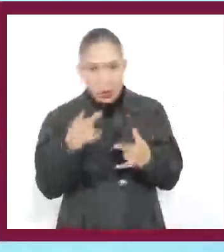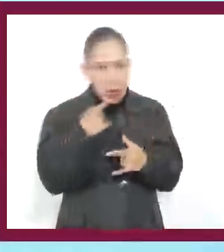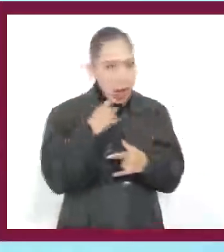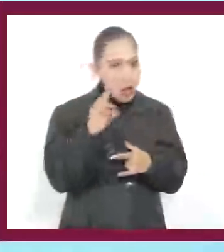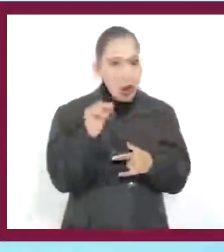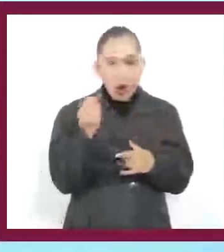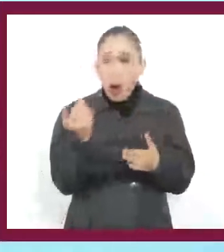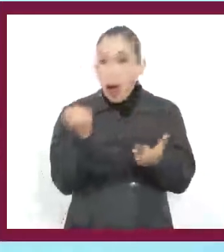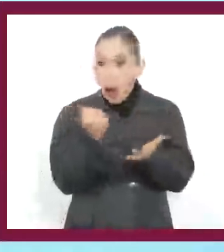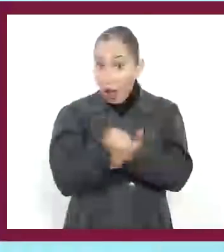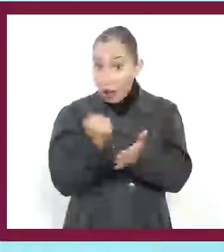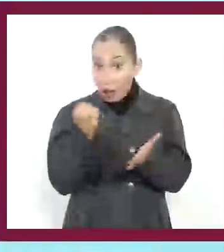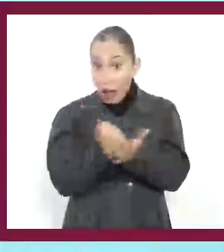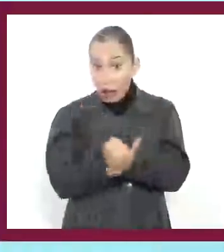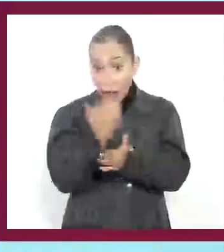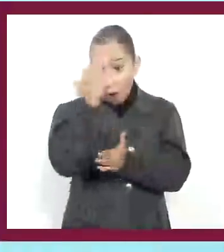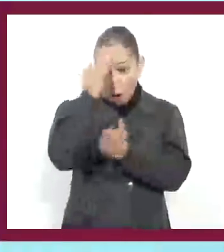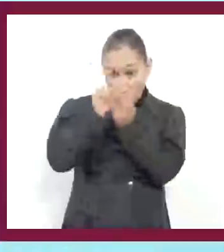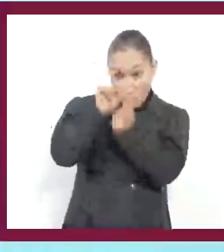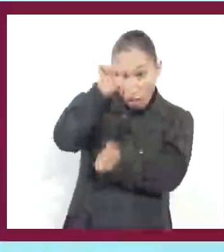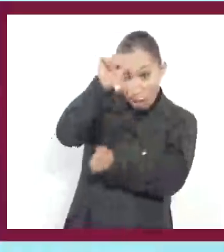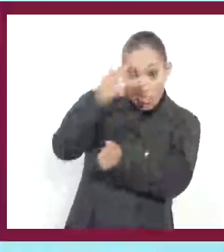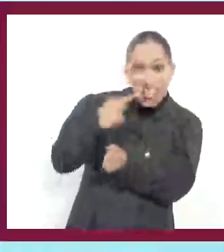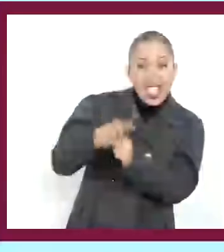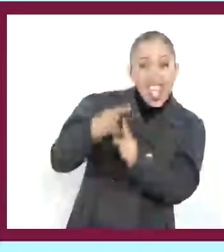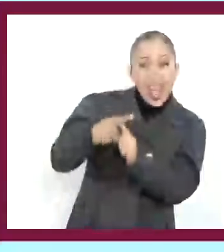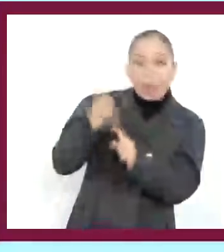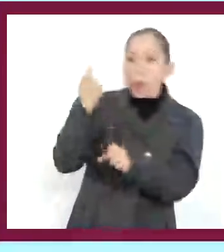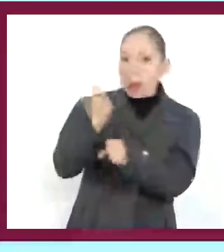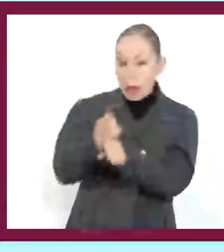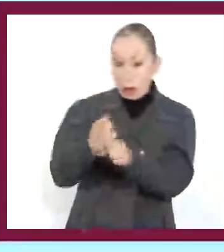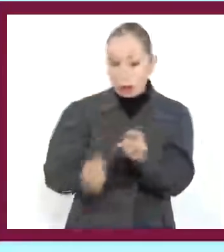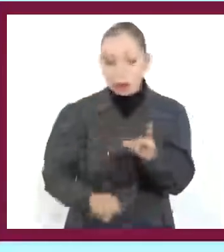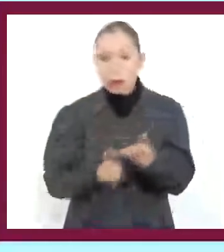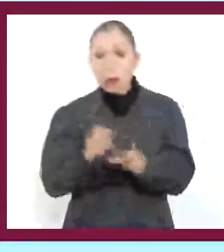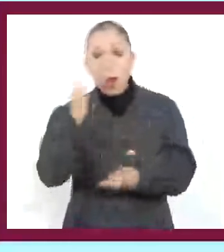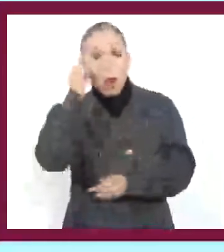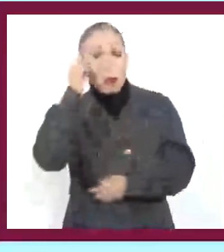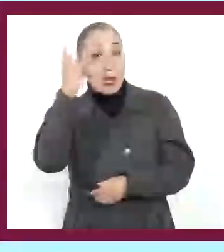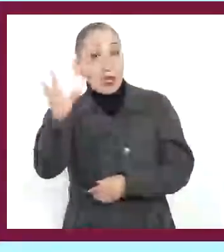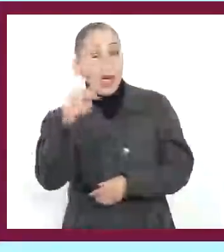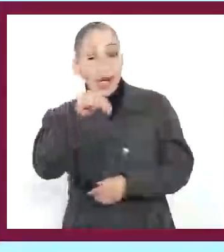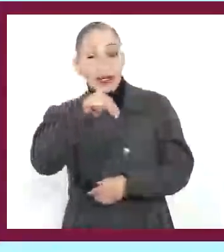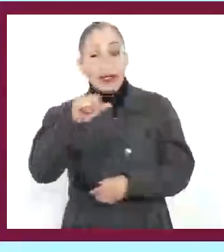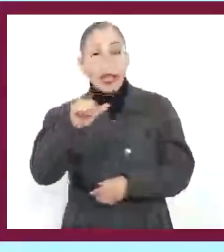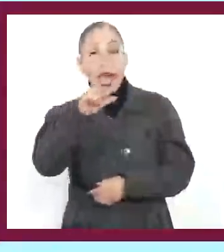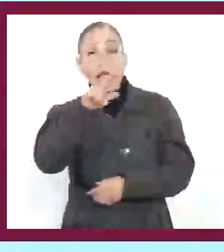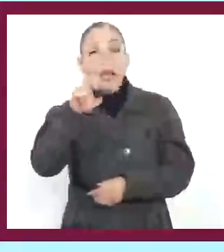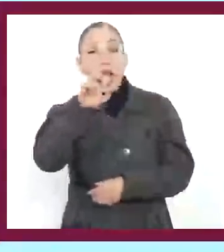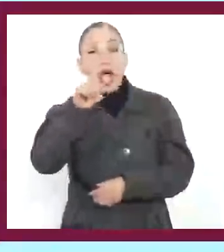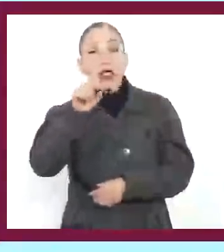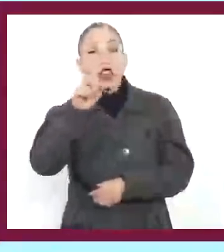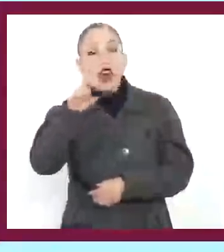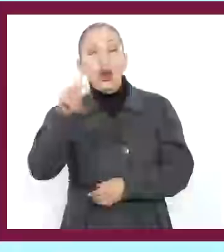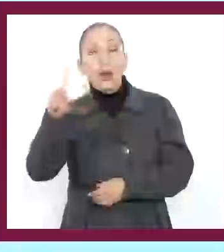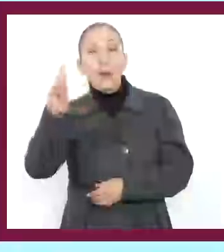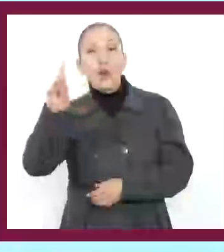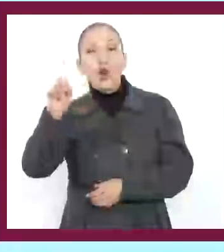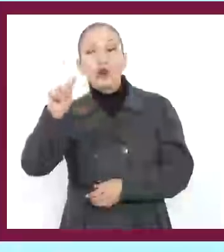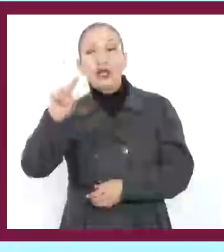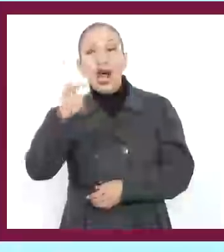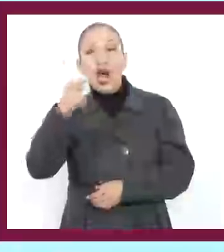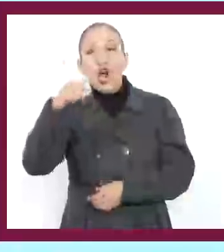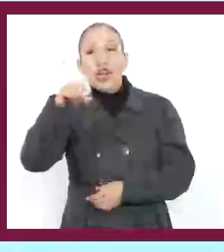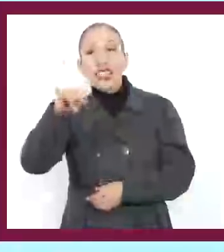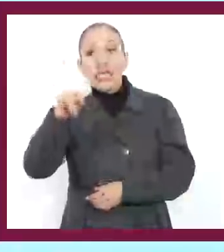no necesariamente conoce al protagonista. Y no olviden al narrador protagonista, que narra en